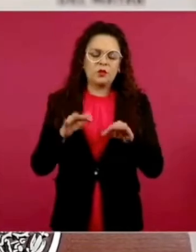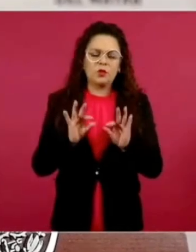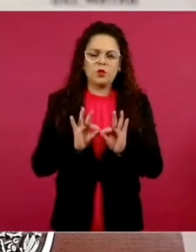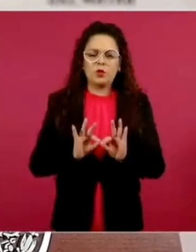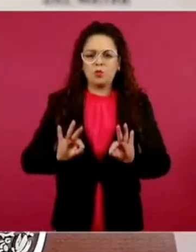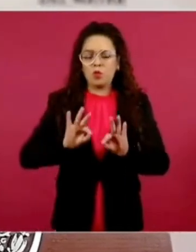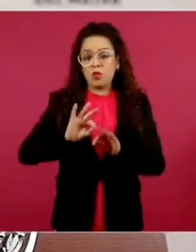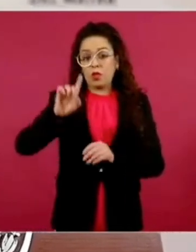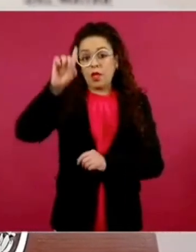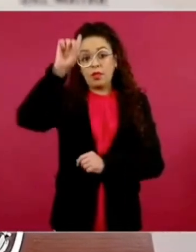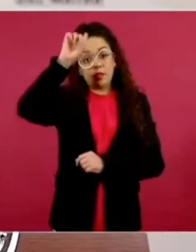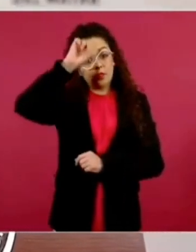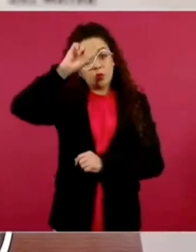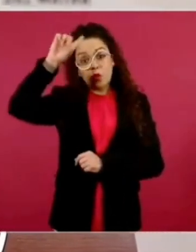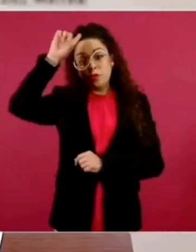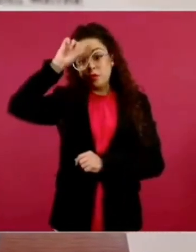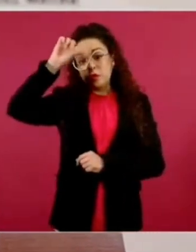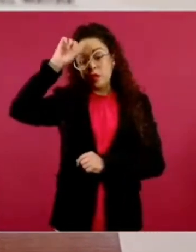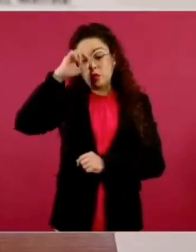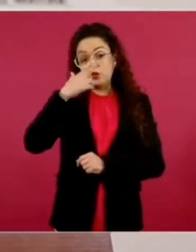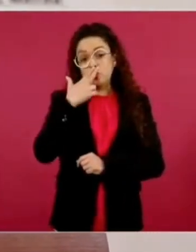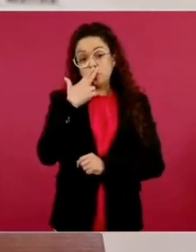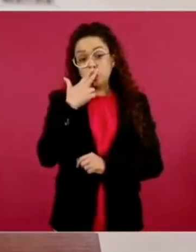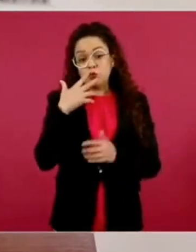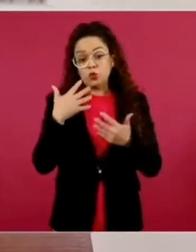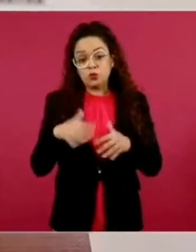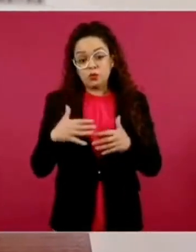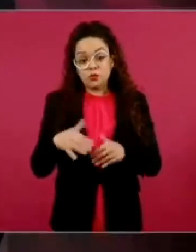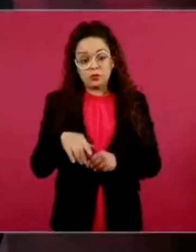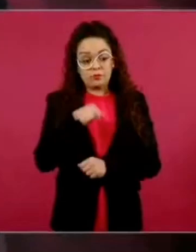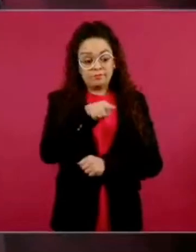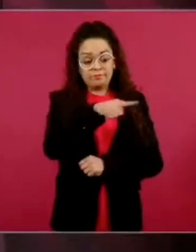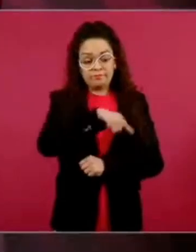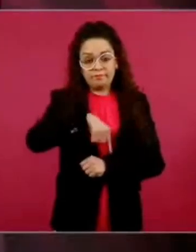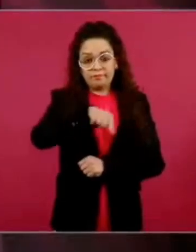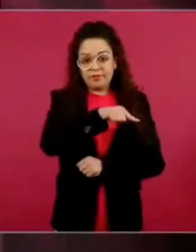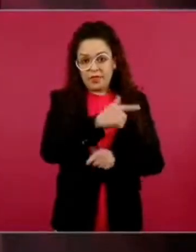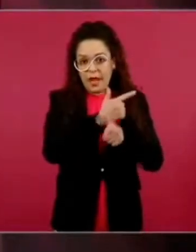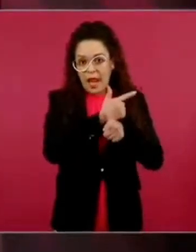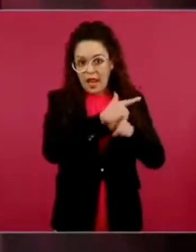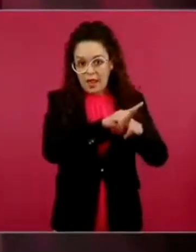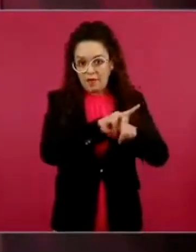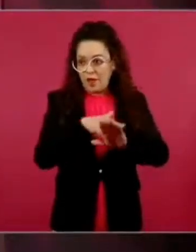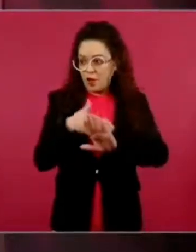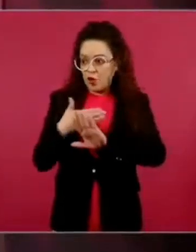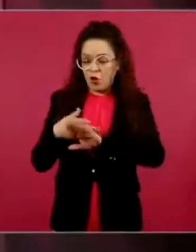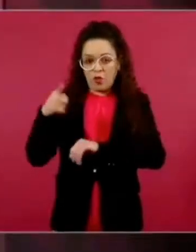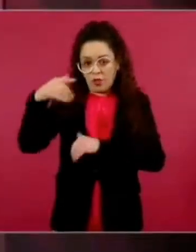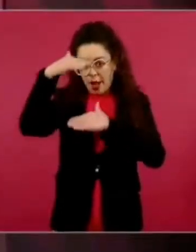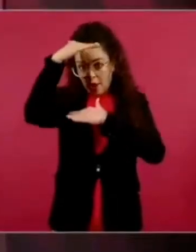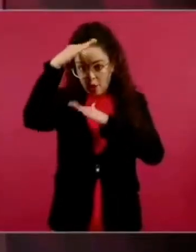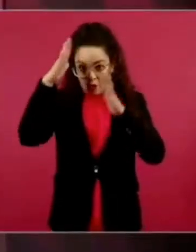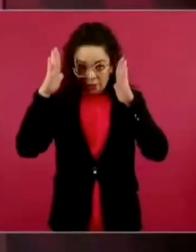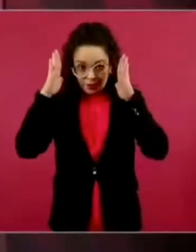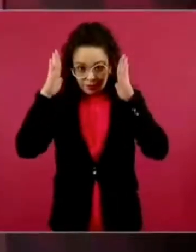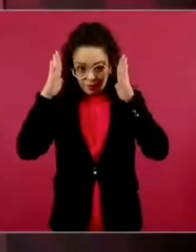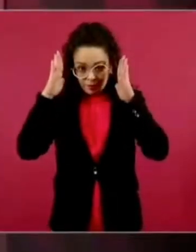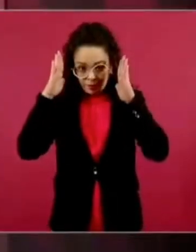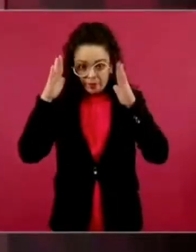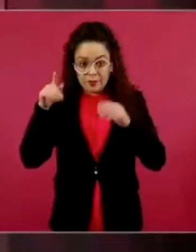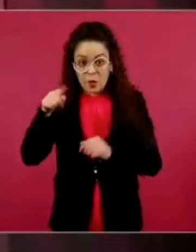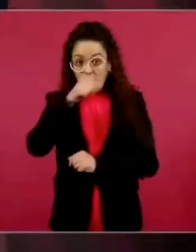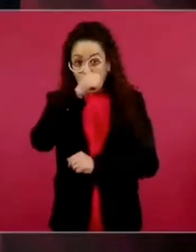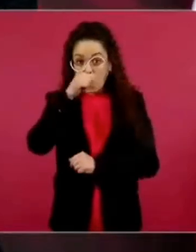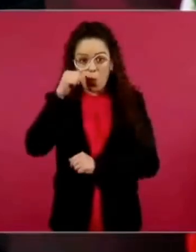Cuando los liberales estaban enfrentando a los conservadores en la guerra de Reforma, Juárez, lleno de